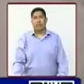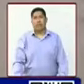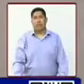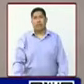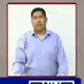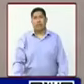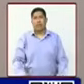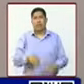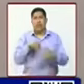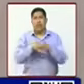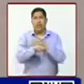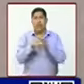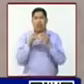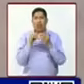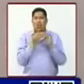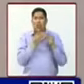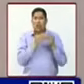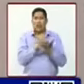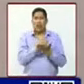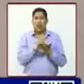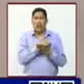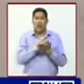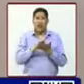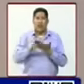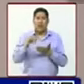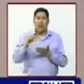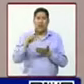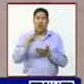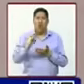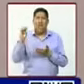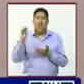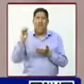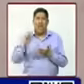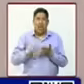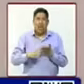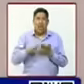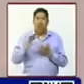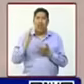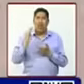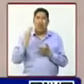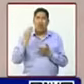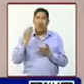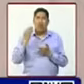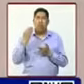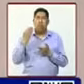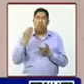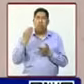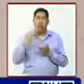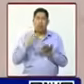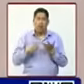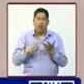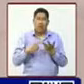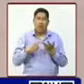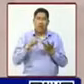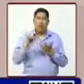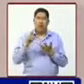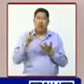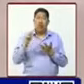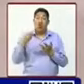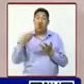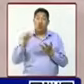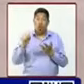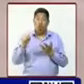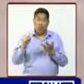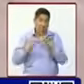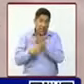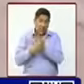Este es el ingreso a la comunidad San José, la subcentral San José, la subcentral Bolívar y Yungas se encuentran afectadas. Han aislado en las